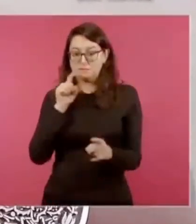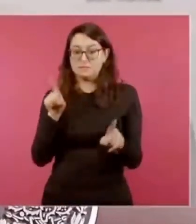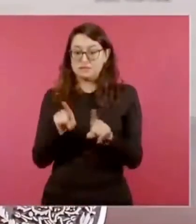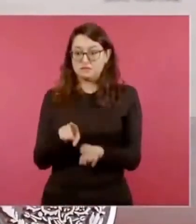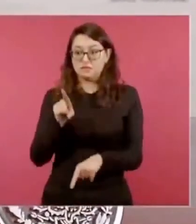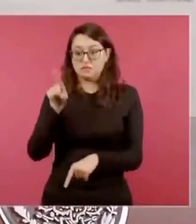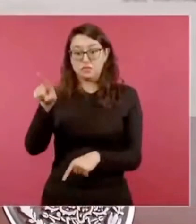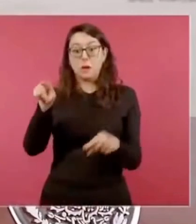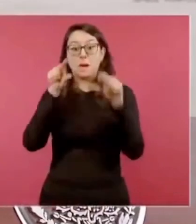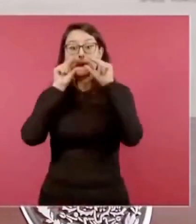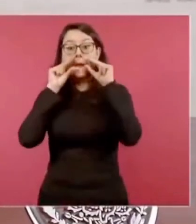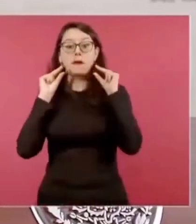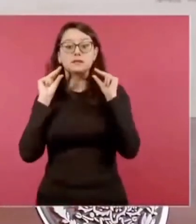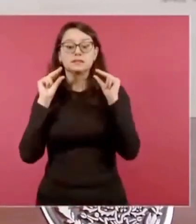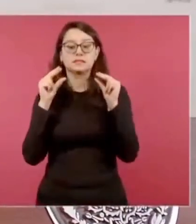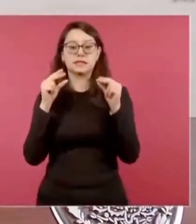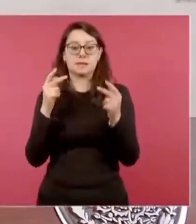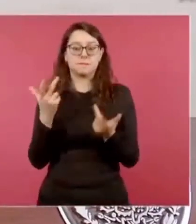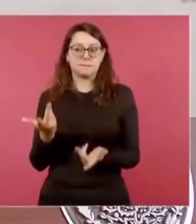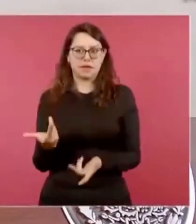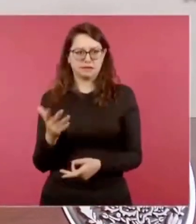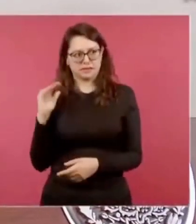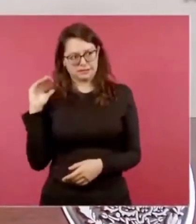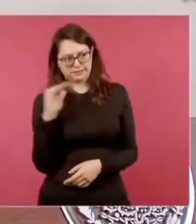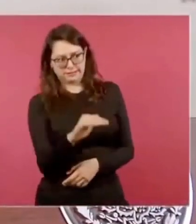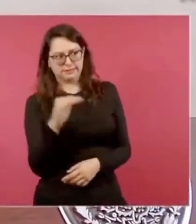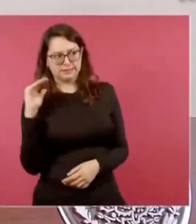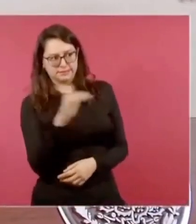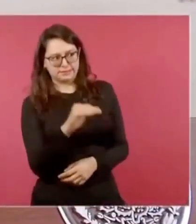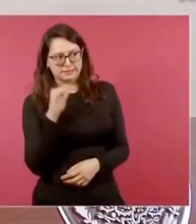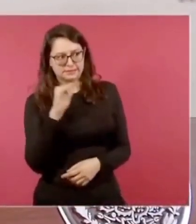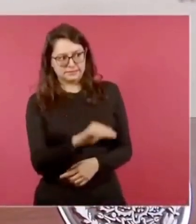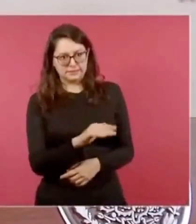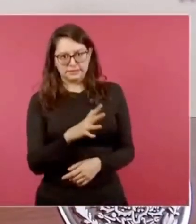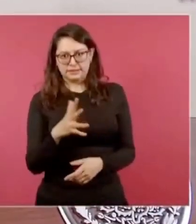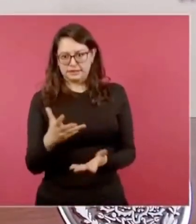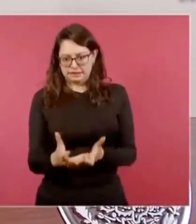Con la frase de que la tierra es de quien la trabaja.